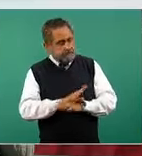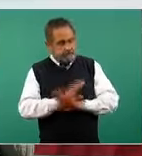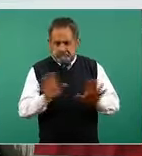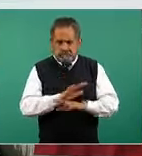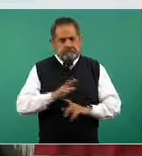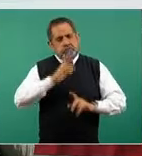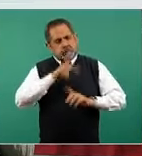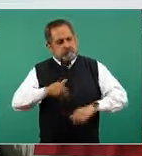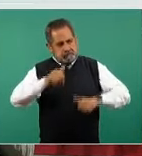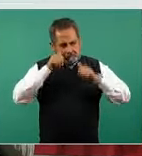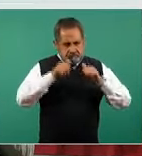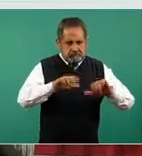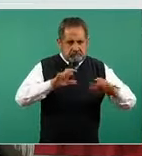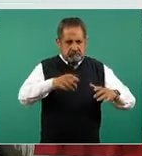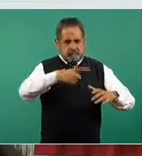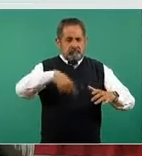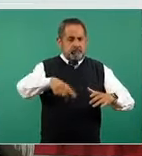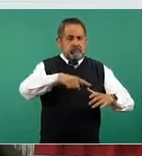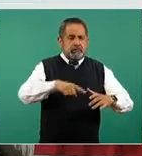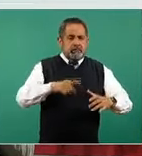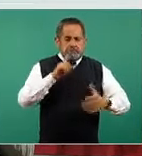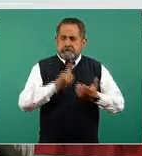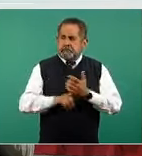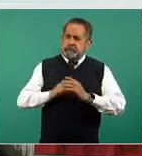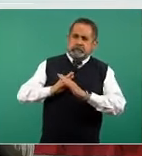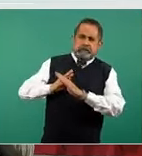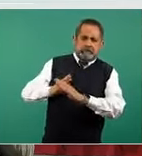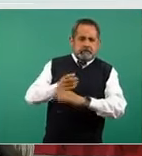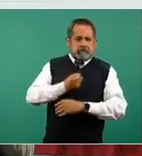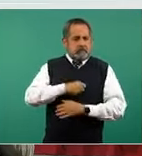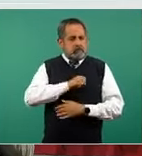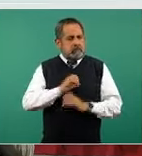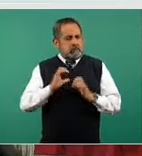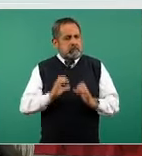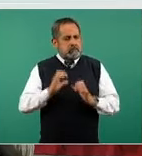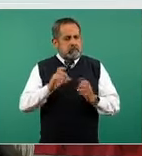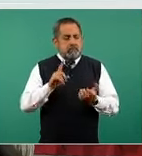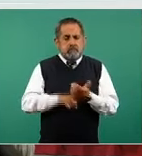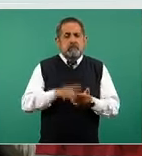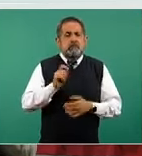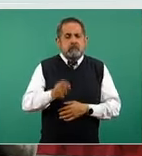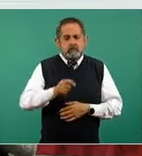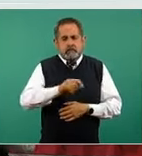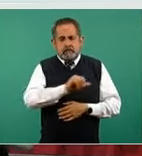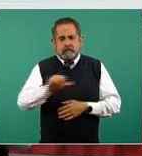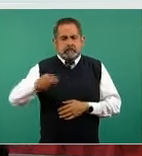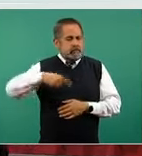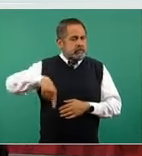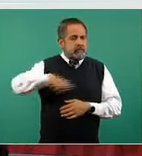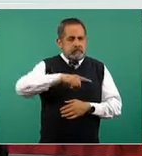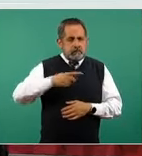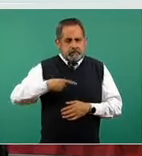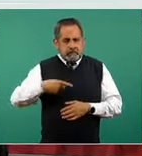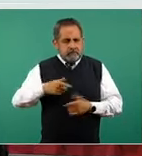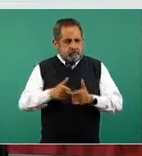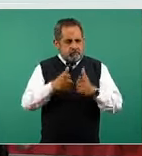grupo que sus niveles de riesgo para esta consecuencia de la enfermedad ha sido el mayor de todos los grupos que hasta el momento se